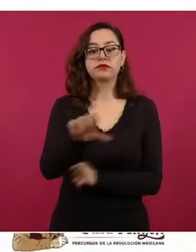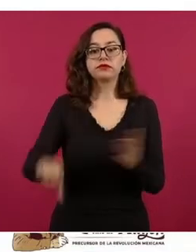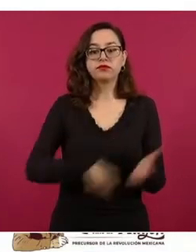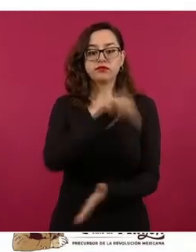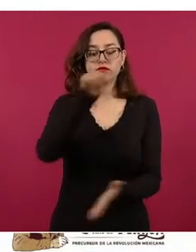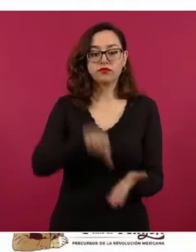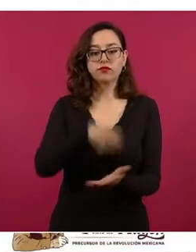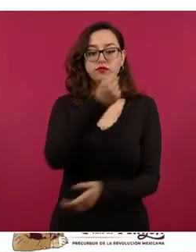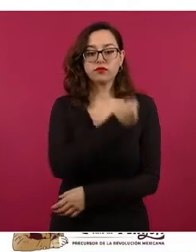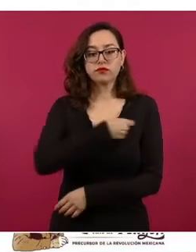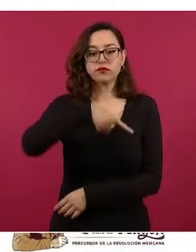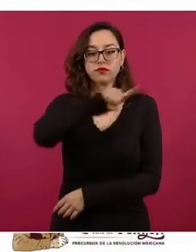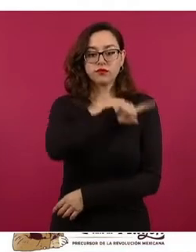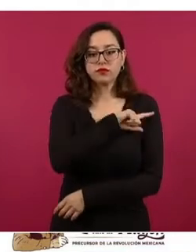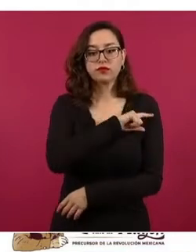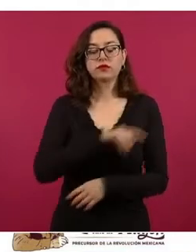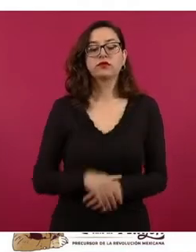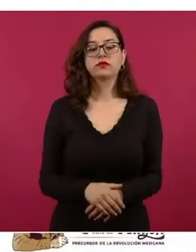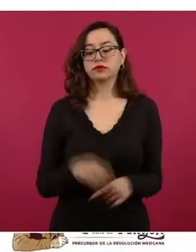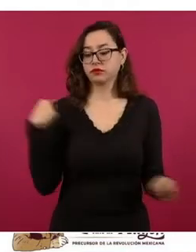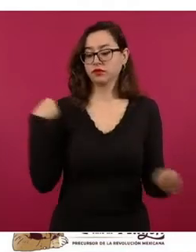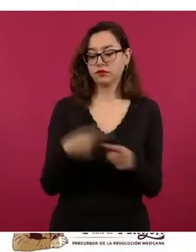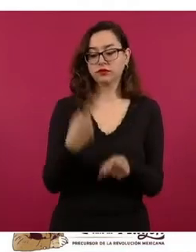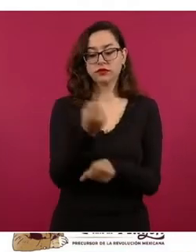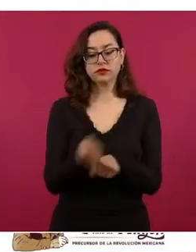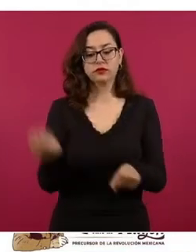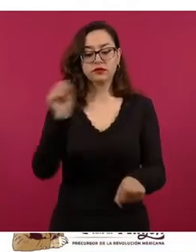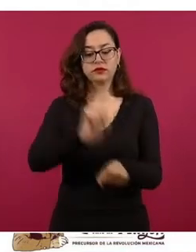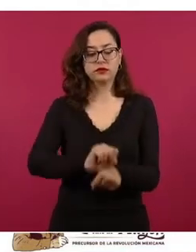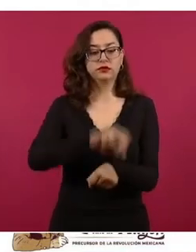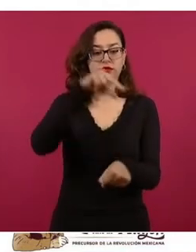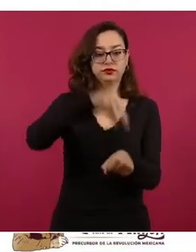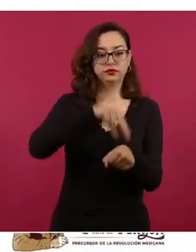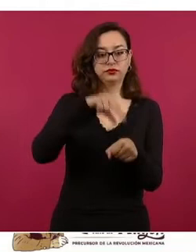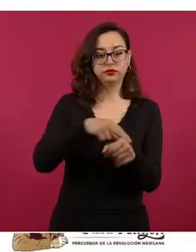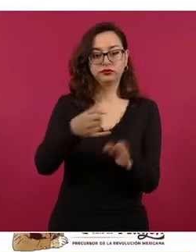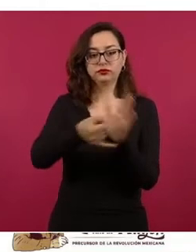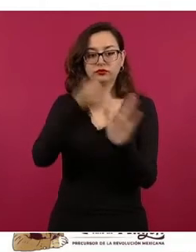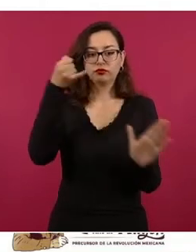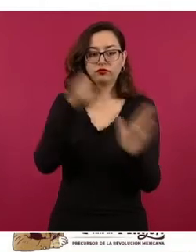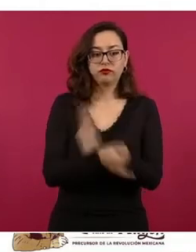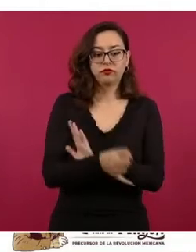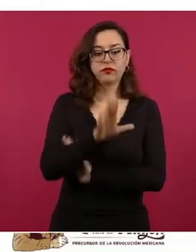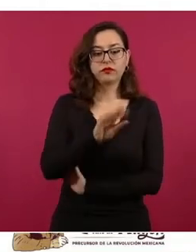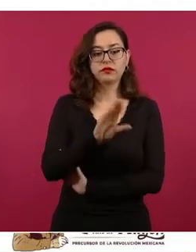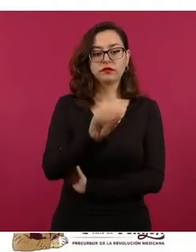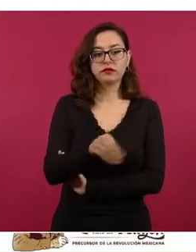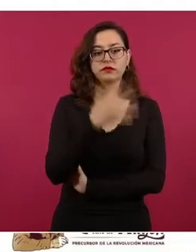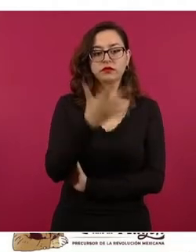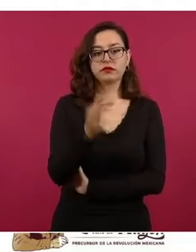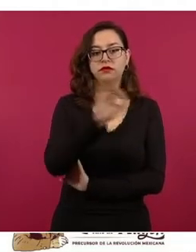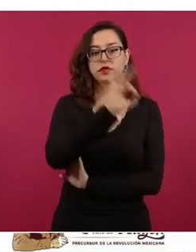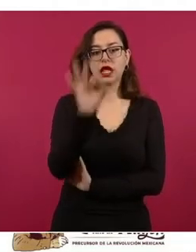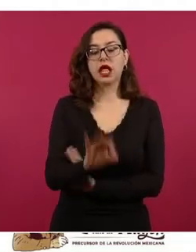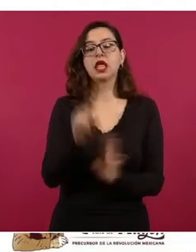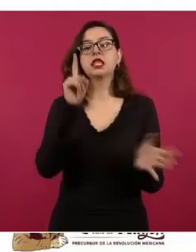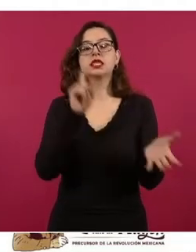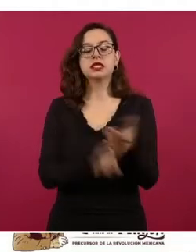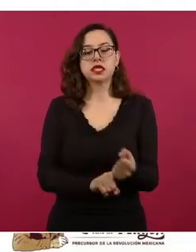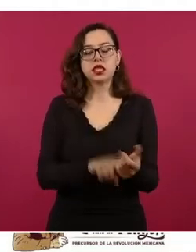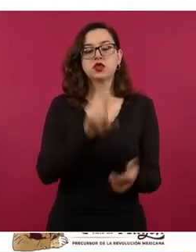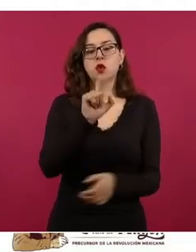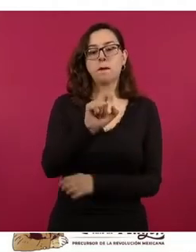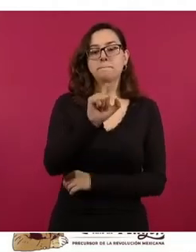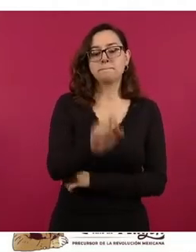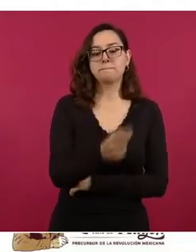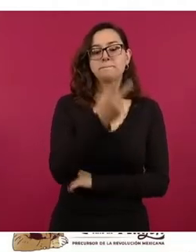médicos especialistas alcanzó esta semana una cobertura del 95%, luego de la contratación de 22 médicos y